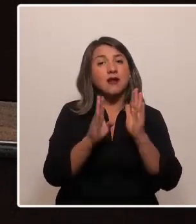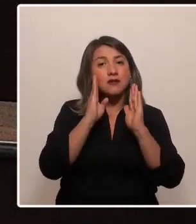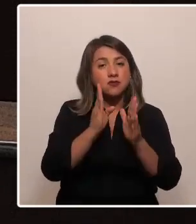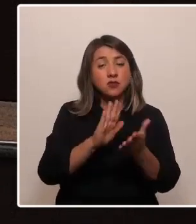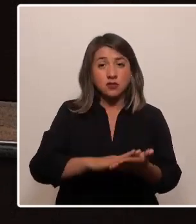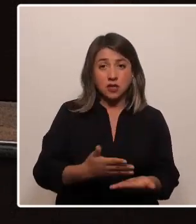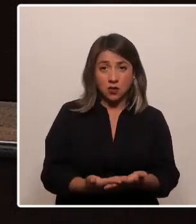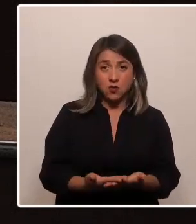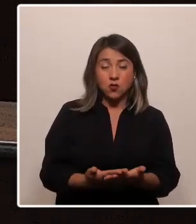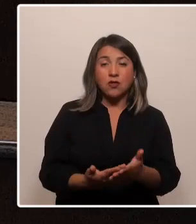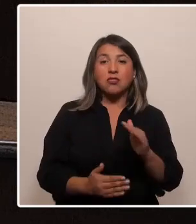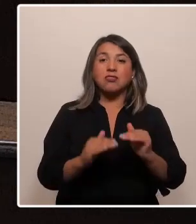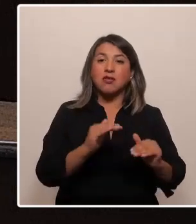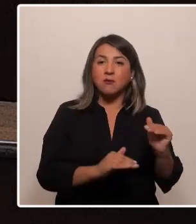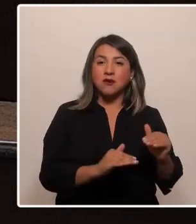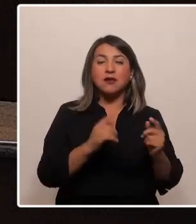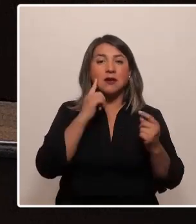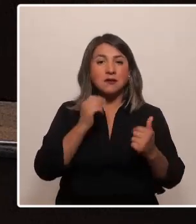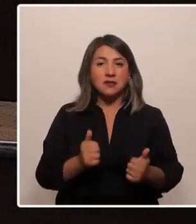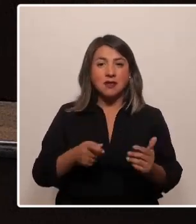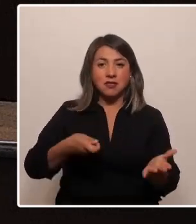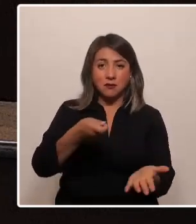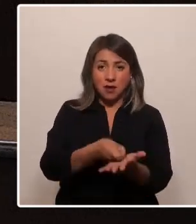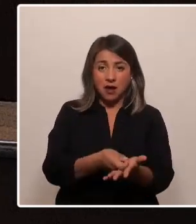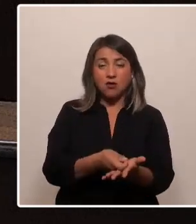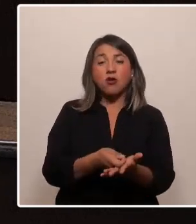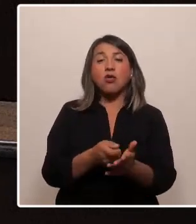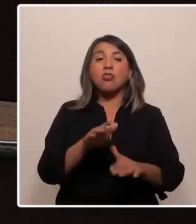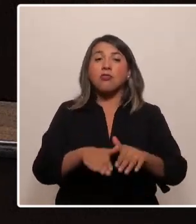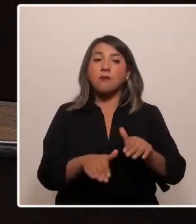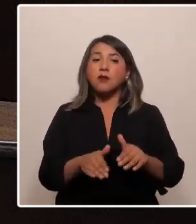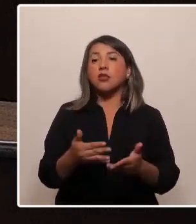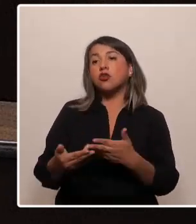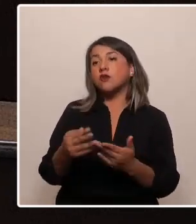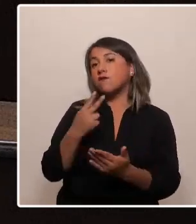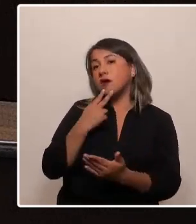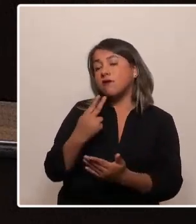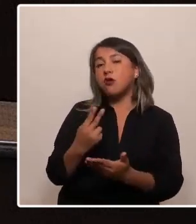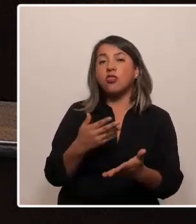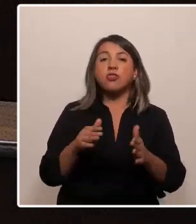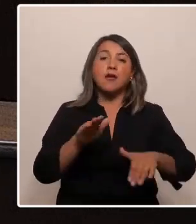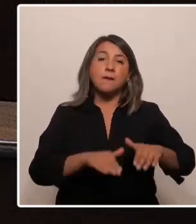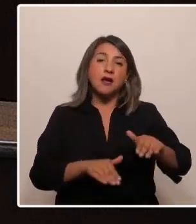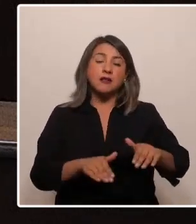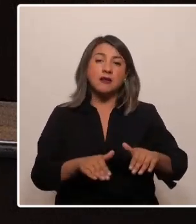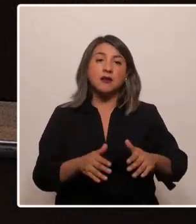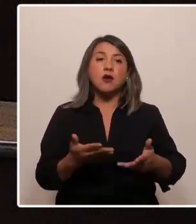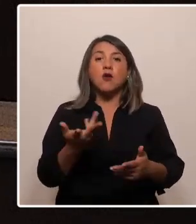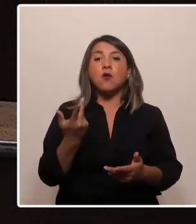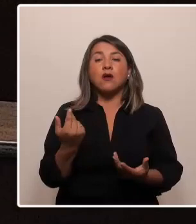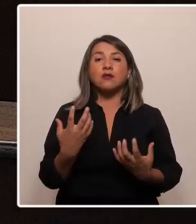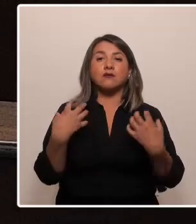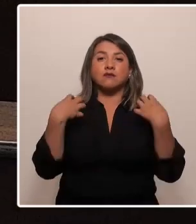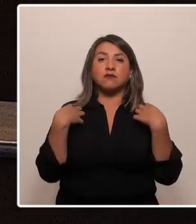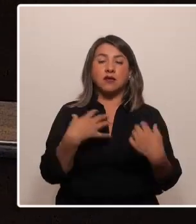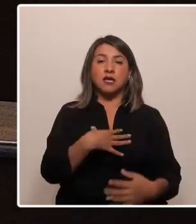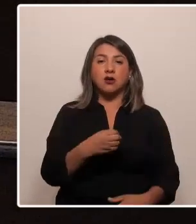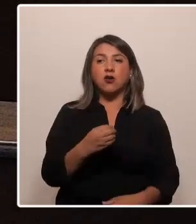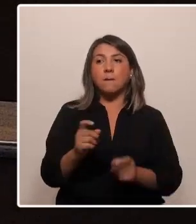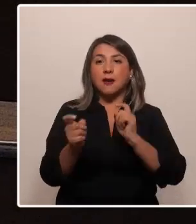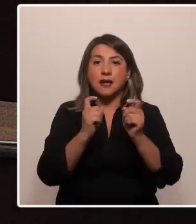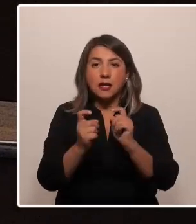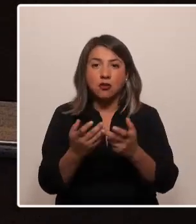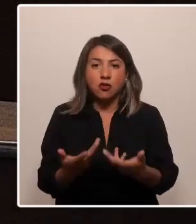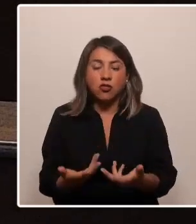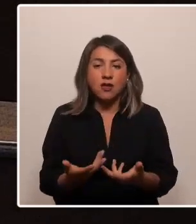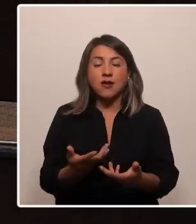salud dependa de la capacidad de pago, del lugar donde vivo o de la carga o el riesgo de enfermar. Hoy es un